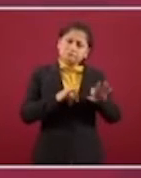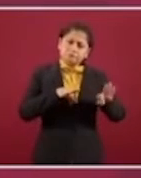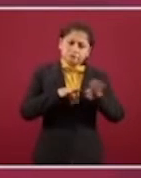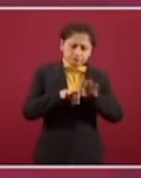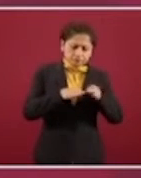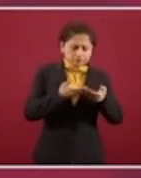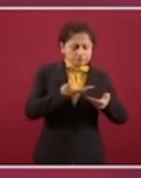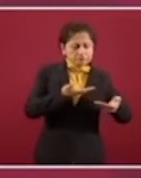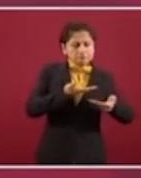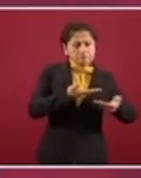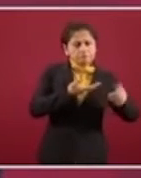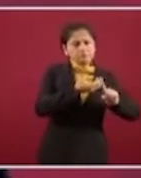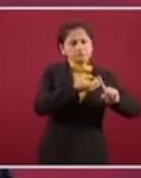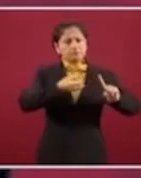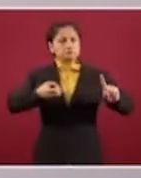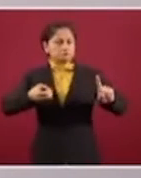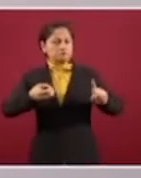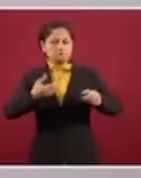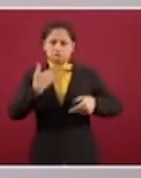coordinado. Él